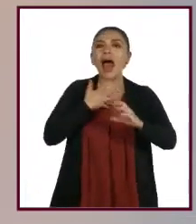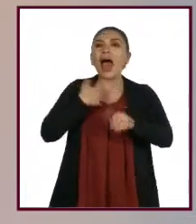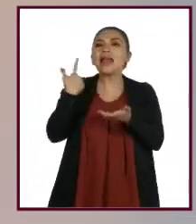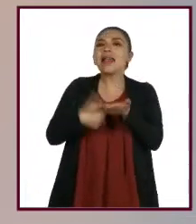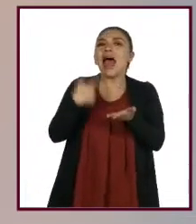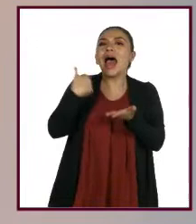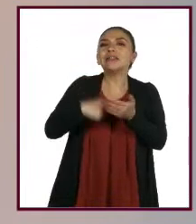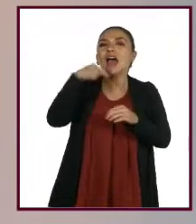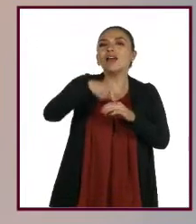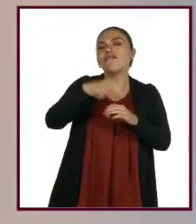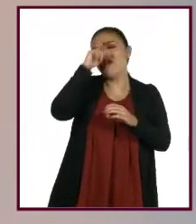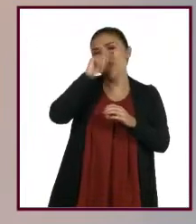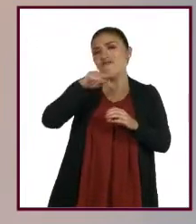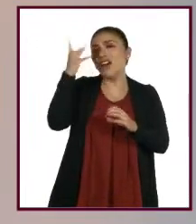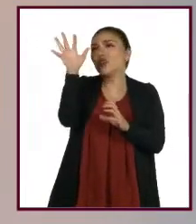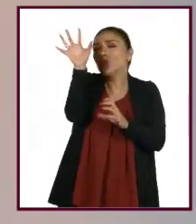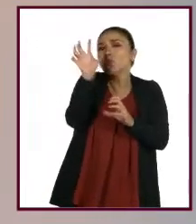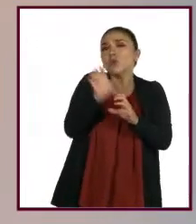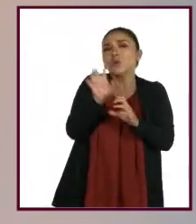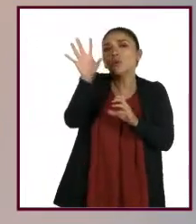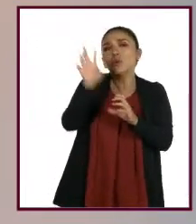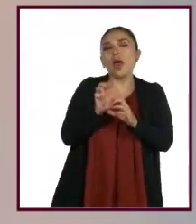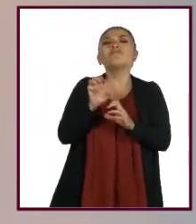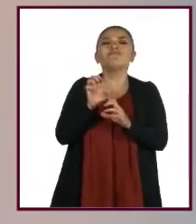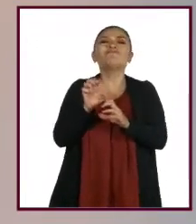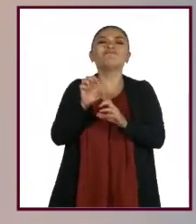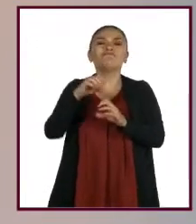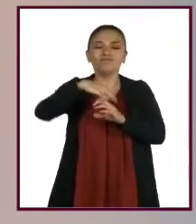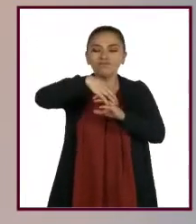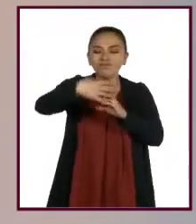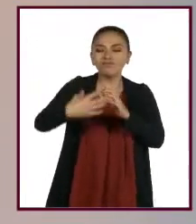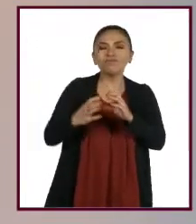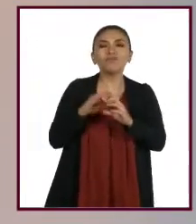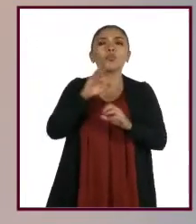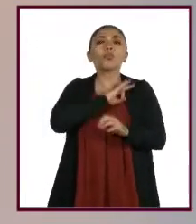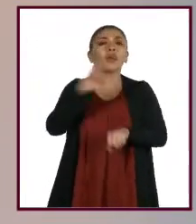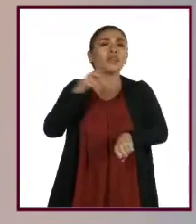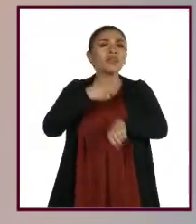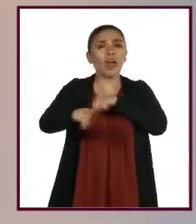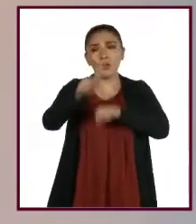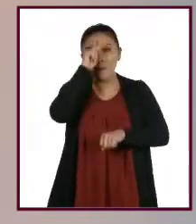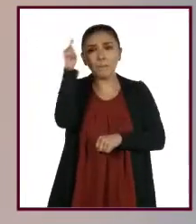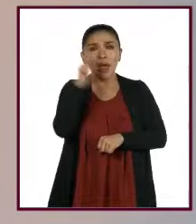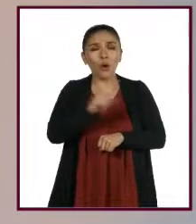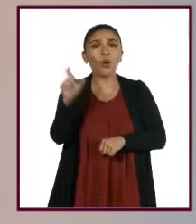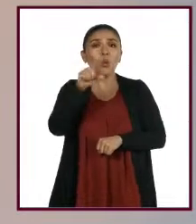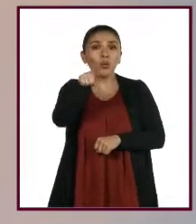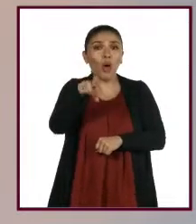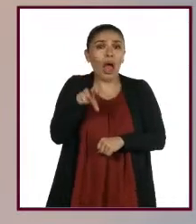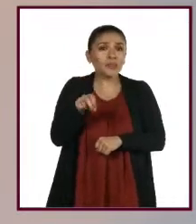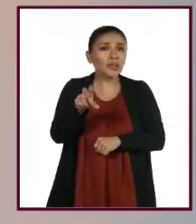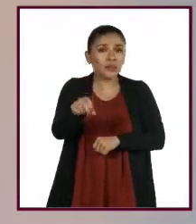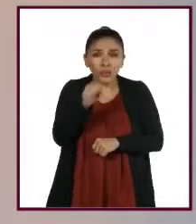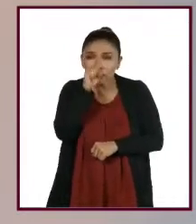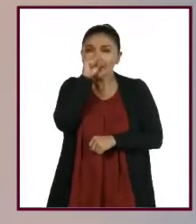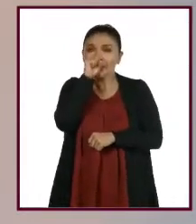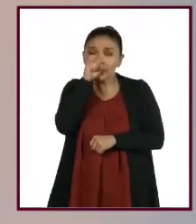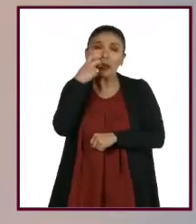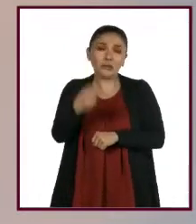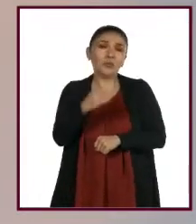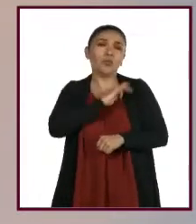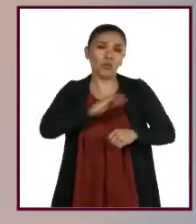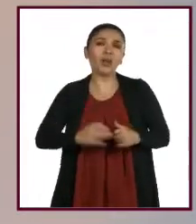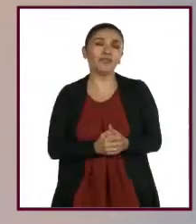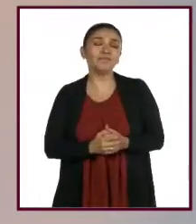grasa y que esta capa de grasa pues puede verse muy dañada ante el uso crónico de este tipo de sustancias.